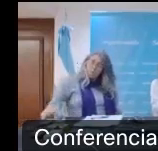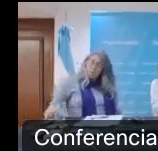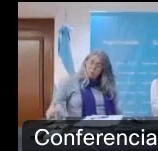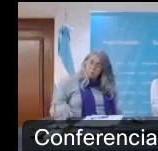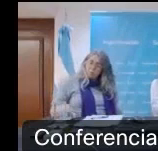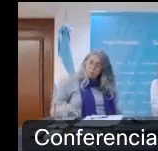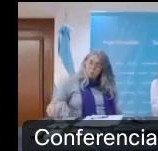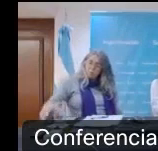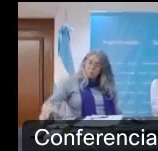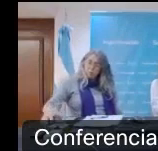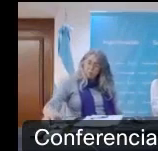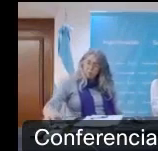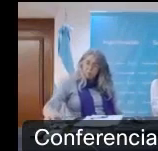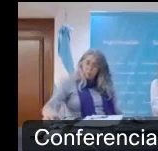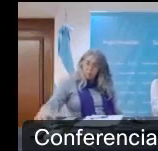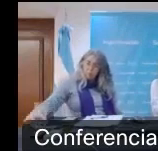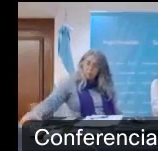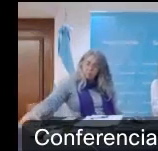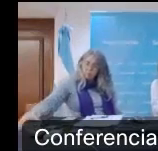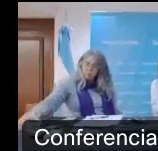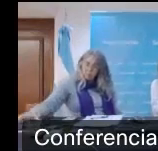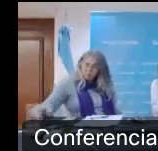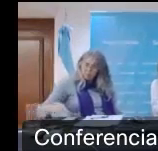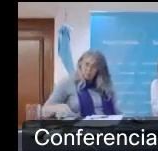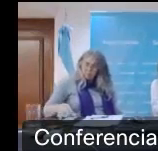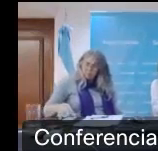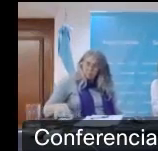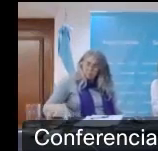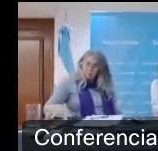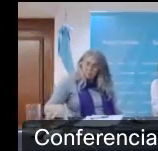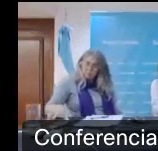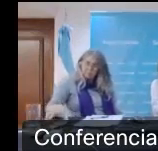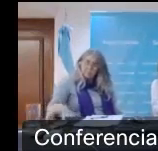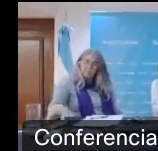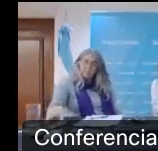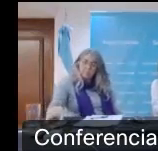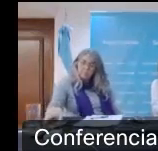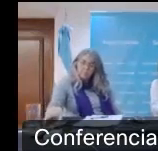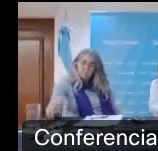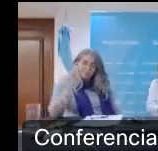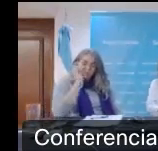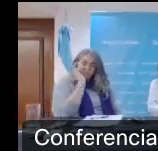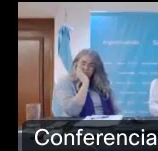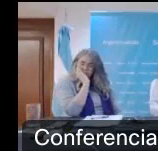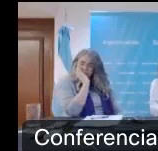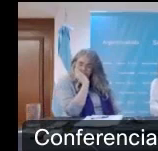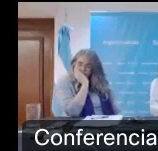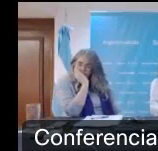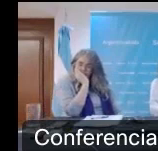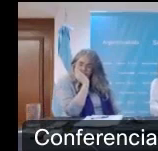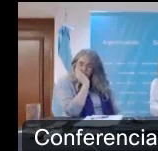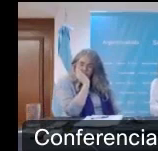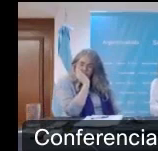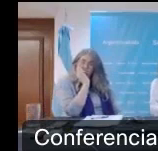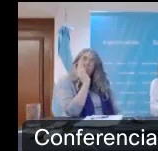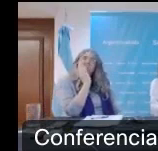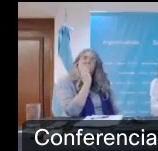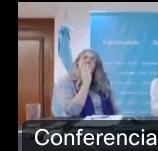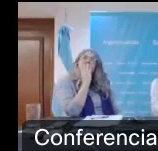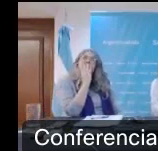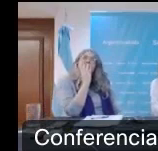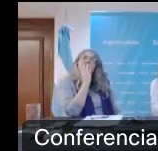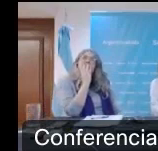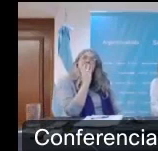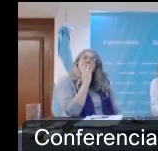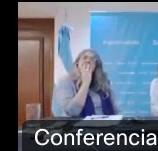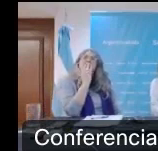el tratamiento que propone es similar a la de una enfermedad contagiosa. Con la pandemia lo sabemos bien. ¿Qué se hace con